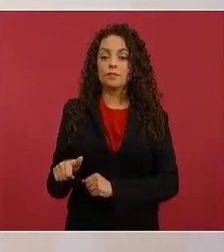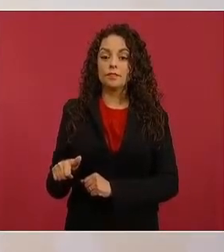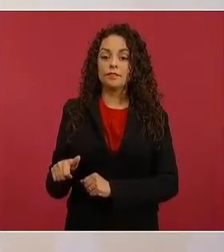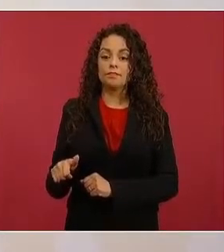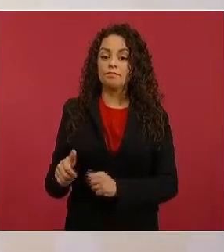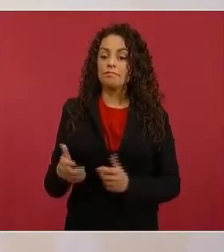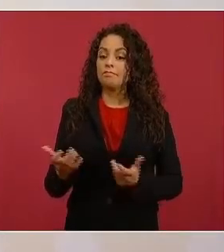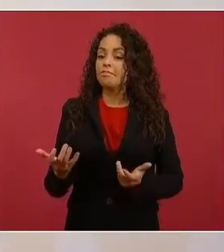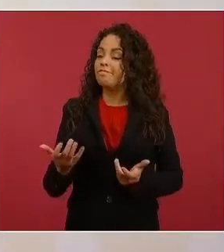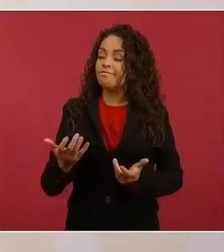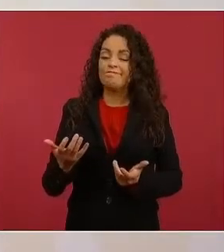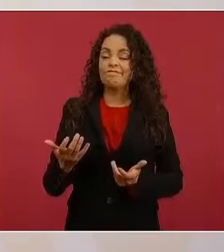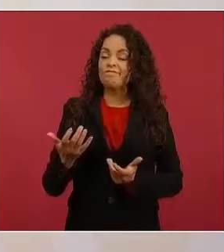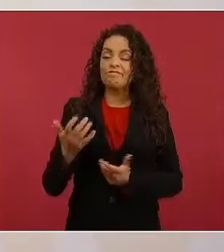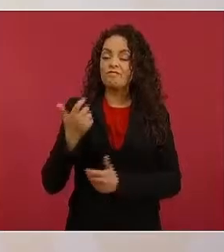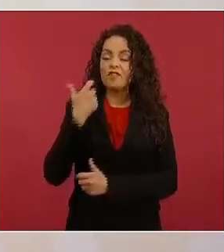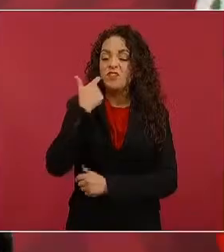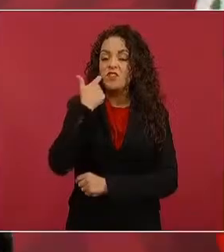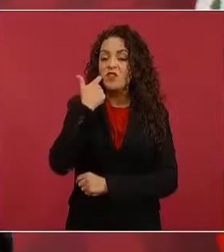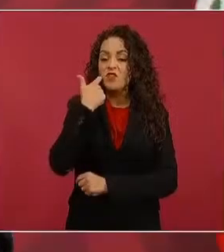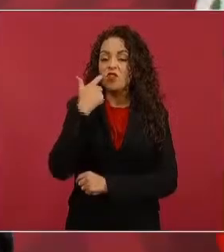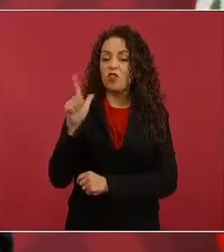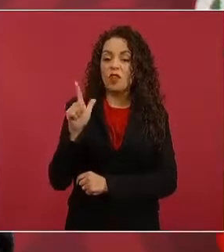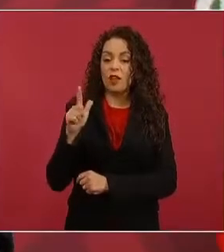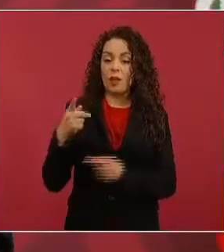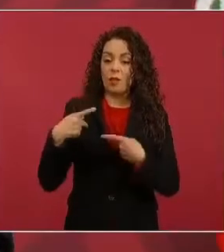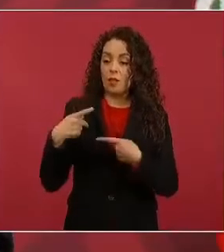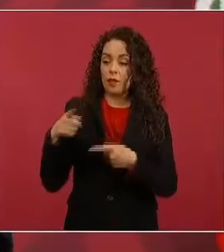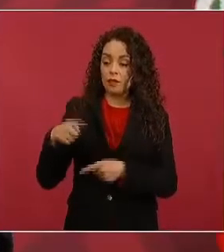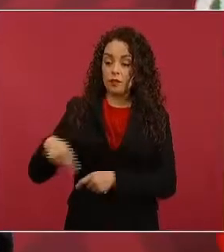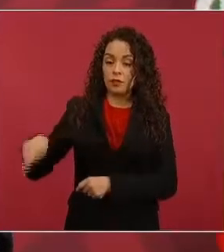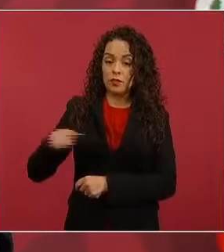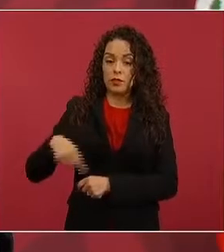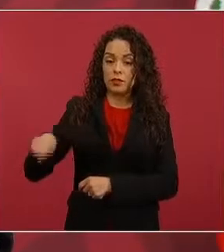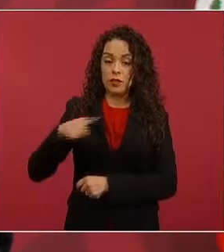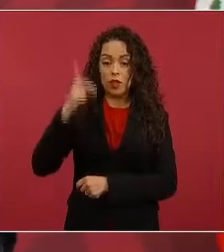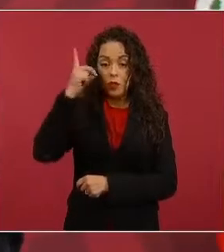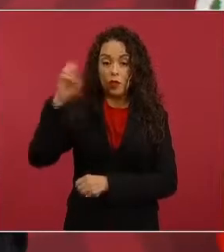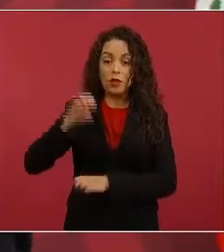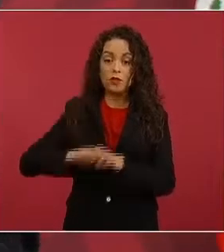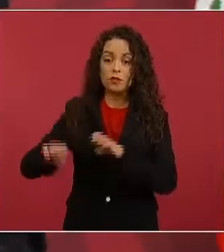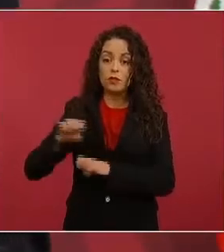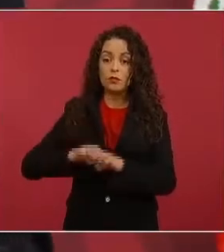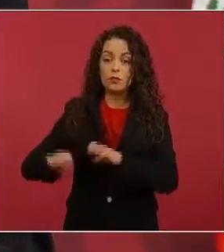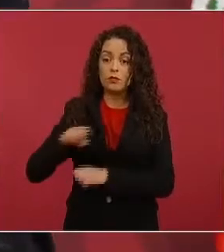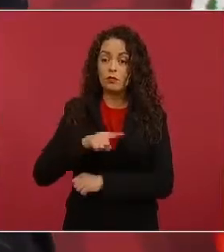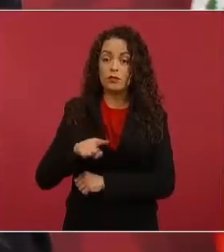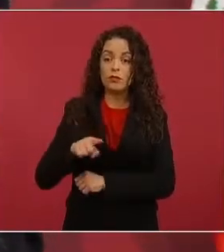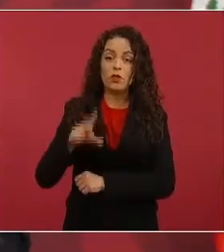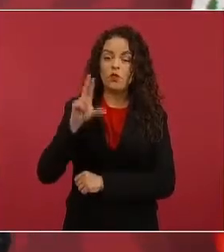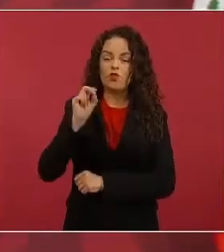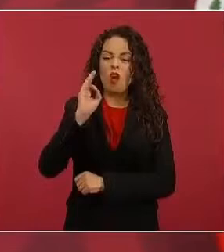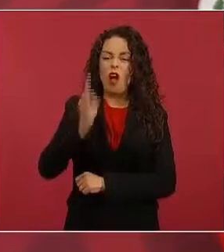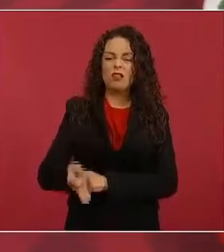aceptaban los trabajadores, digo los empresarios textileros, a los